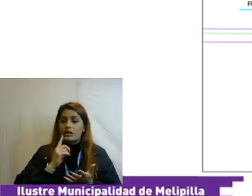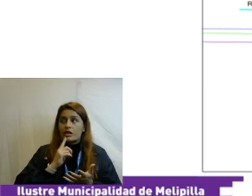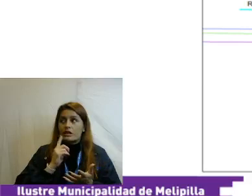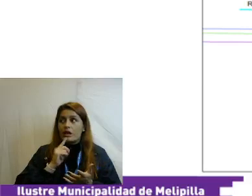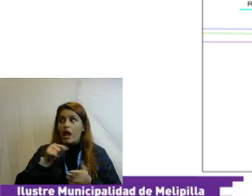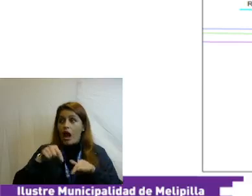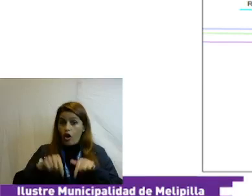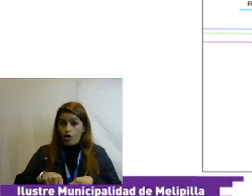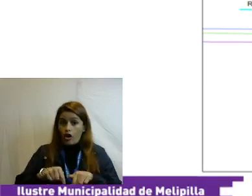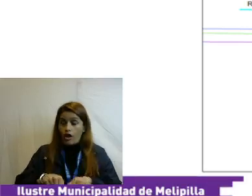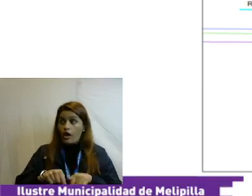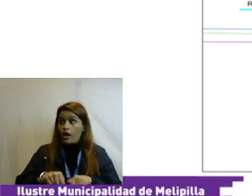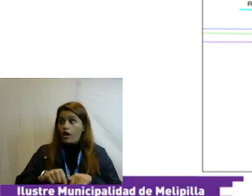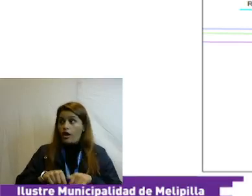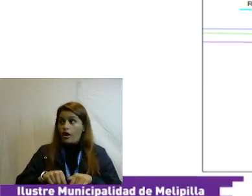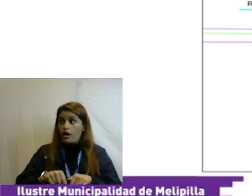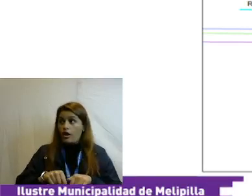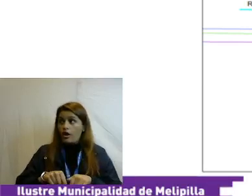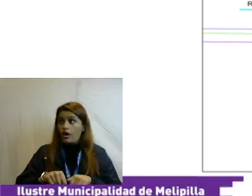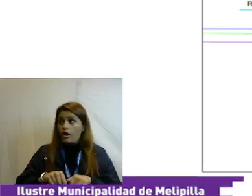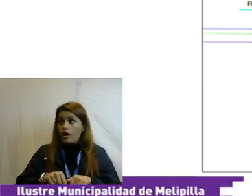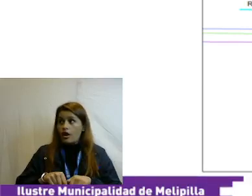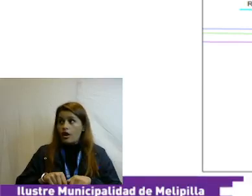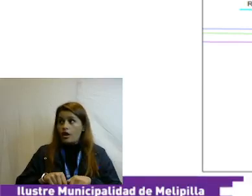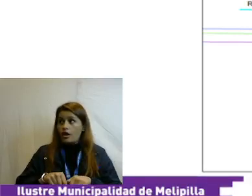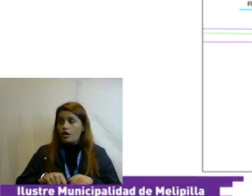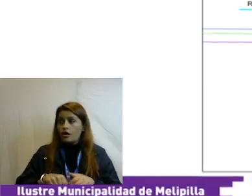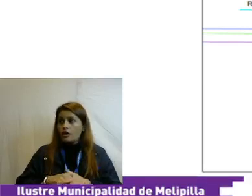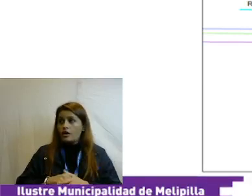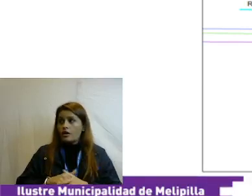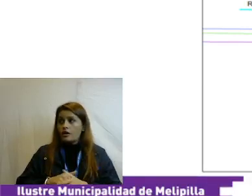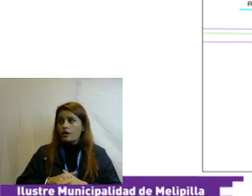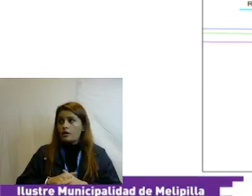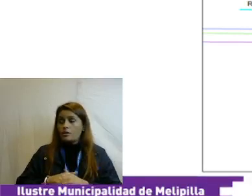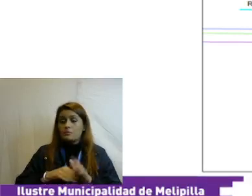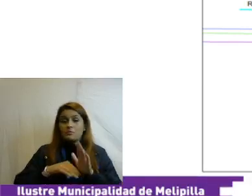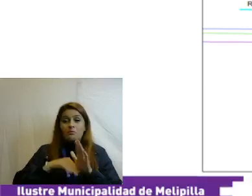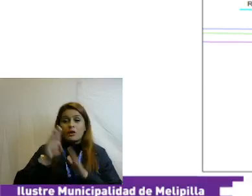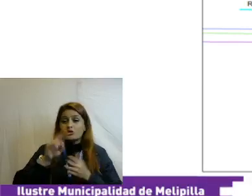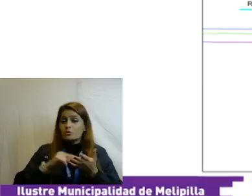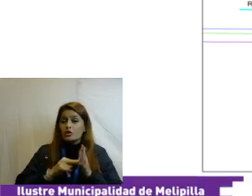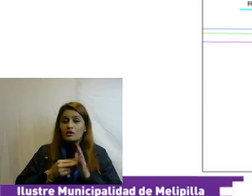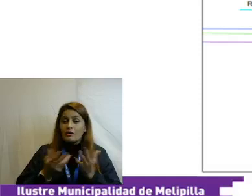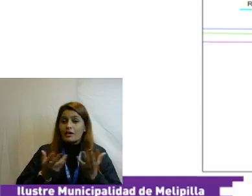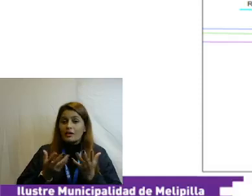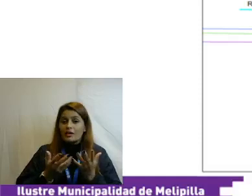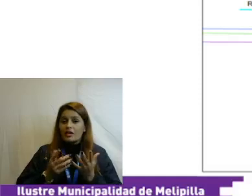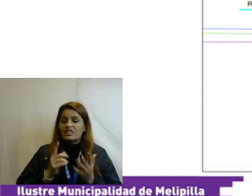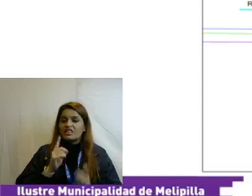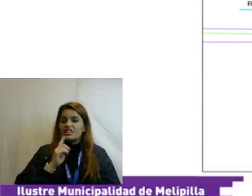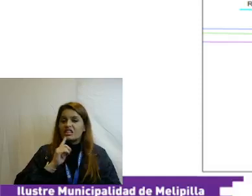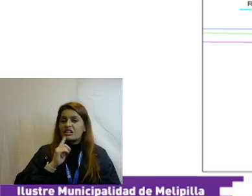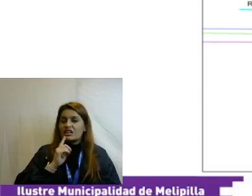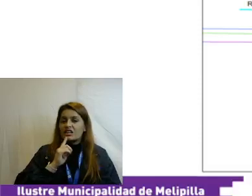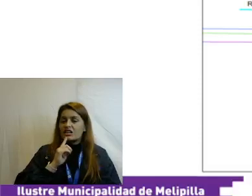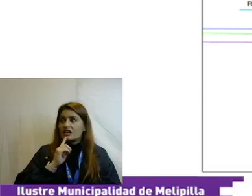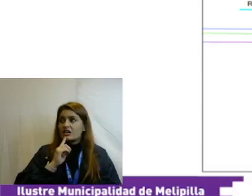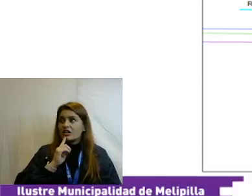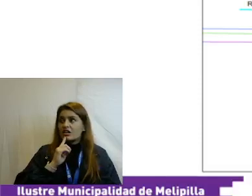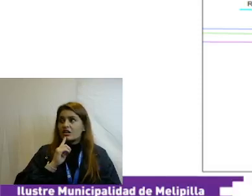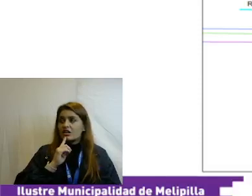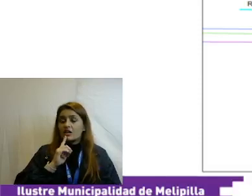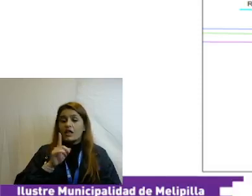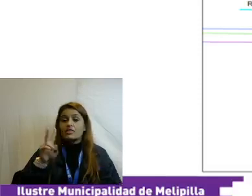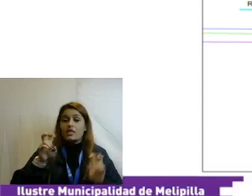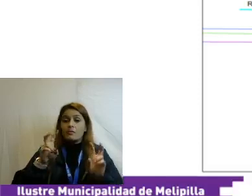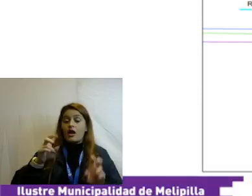en la actualidad, bueno, es un cruce regulado con señal de prioridad, y el mayor conflicto lo representa la rama